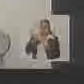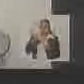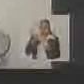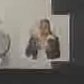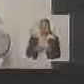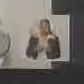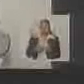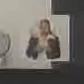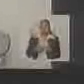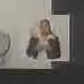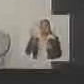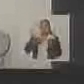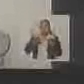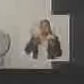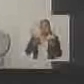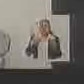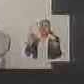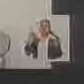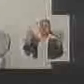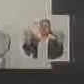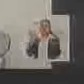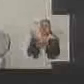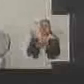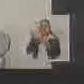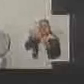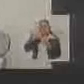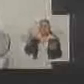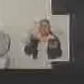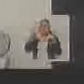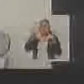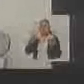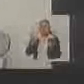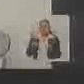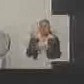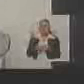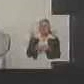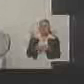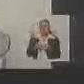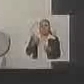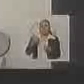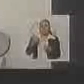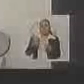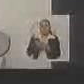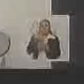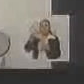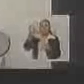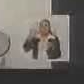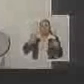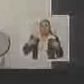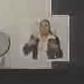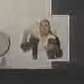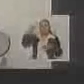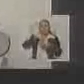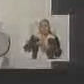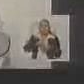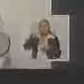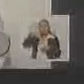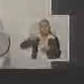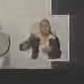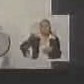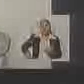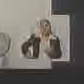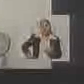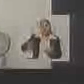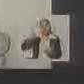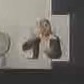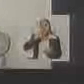la delegación, trabajemos en conjunto y recuperemos y promovamos ante el GDF, el gobierno del Distrito Federal, el tener una